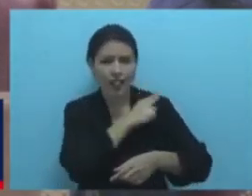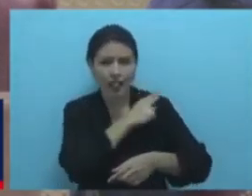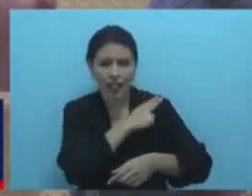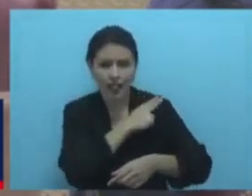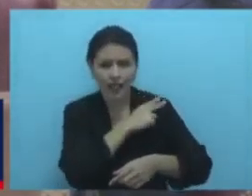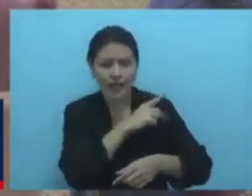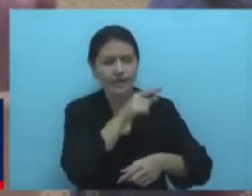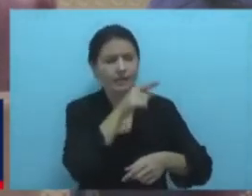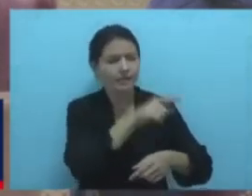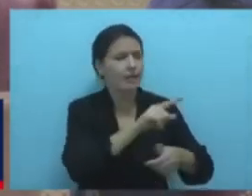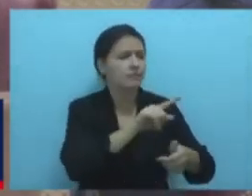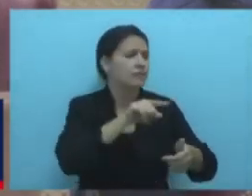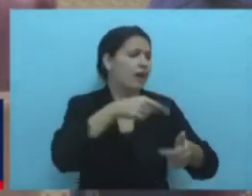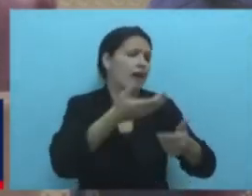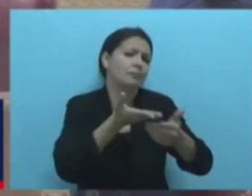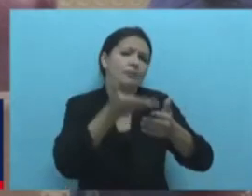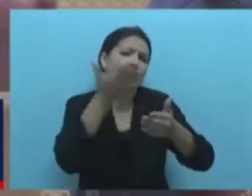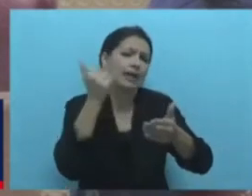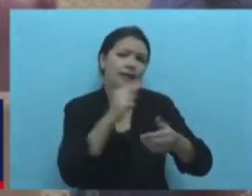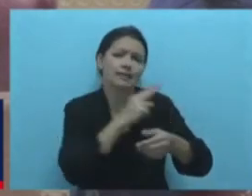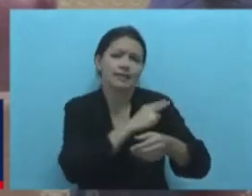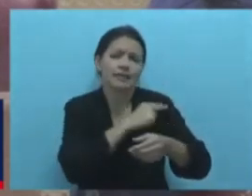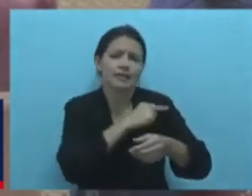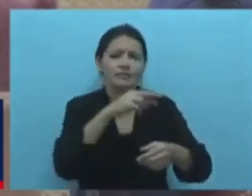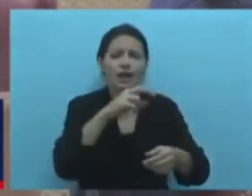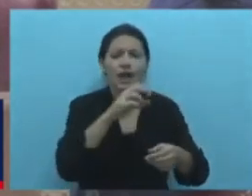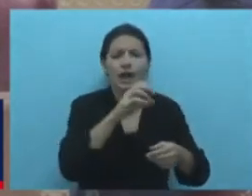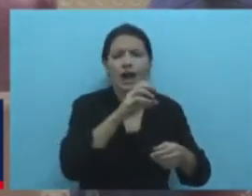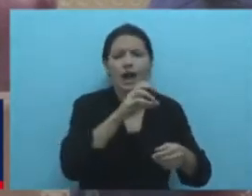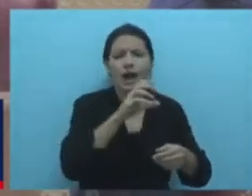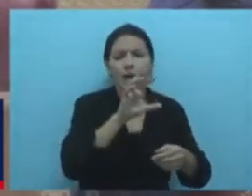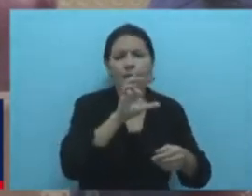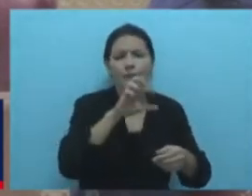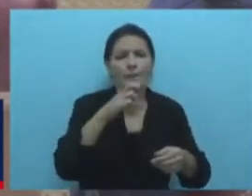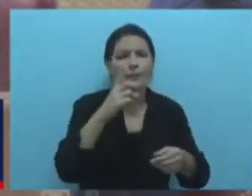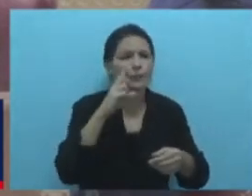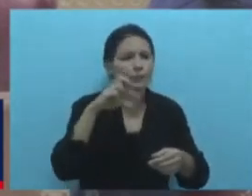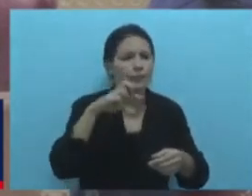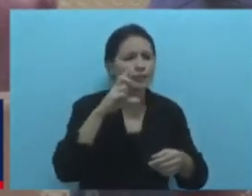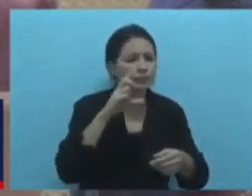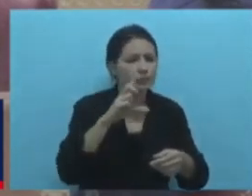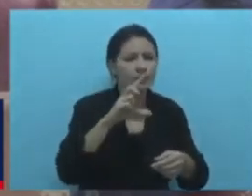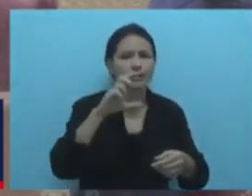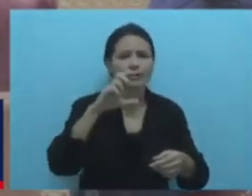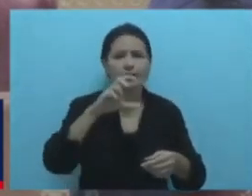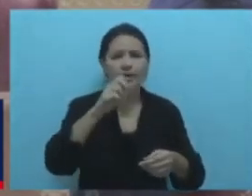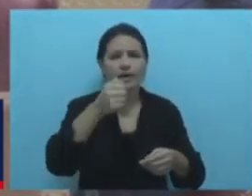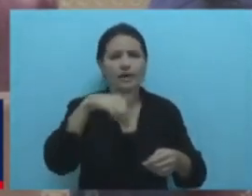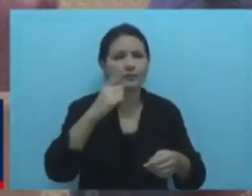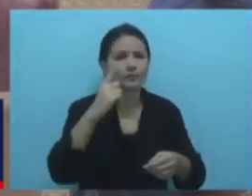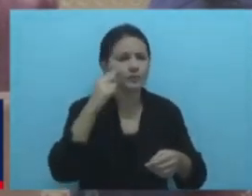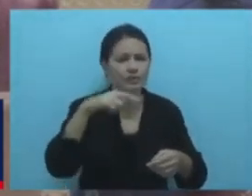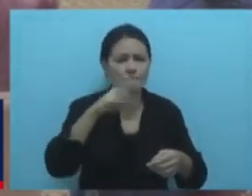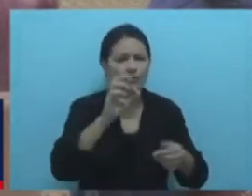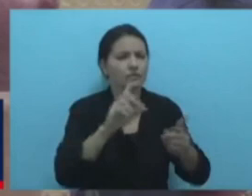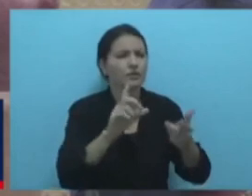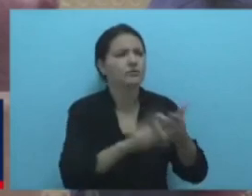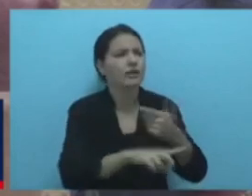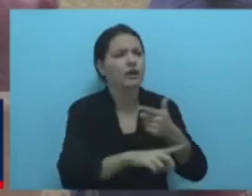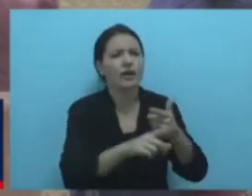pimpicamino a quien terminaron matando el 19 de marzo del 2010 el mismo día que cumplía años Eduardo López